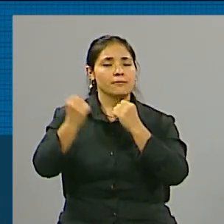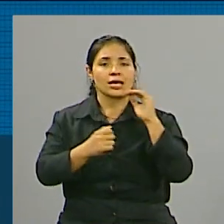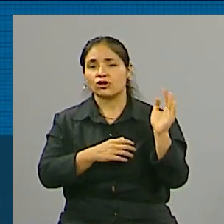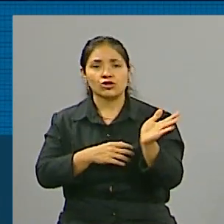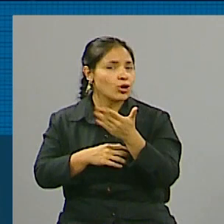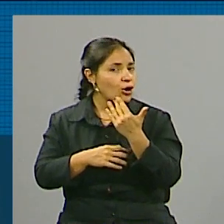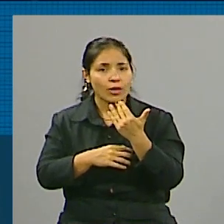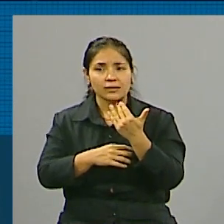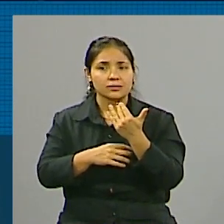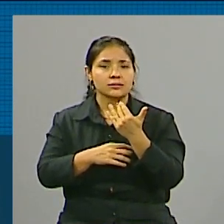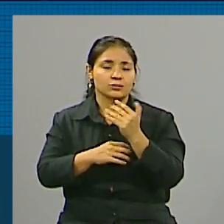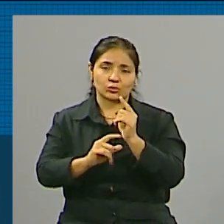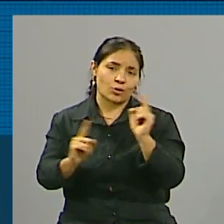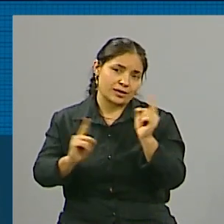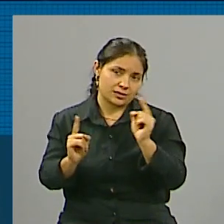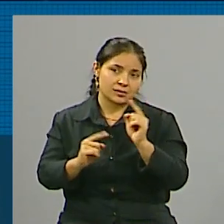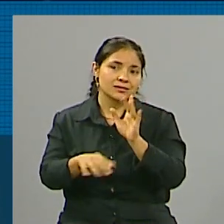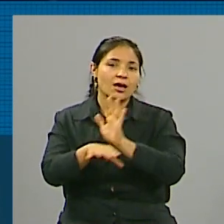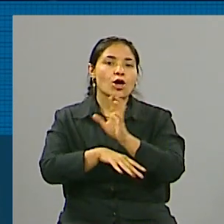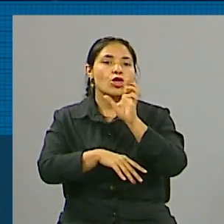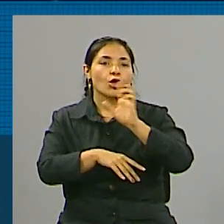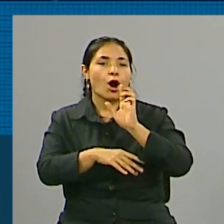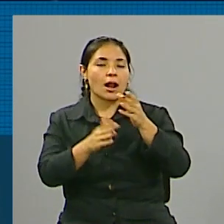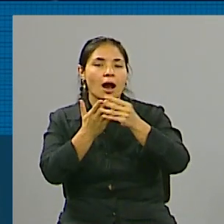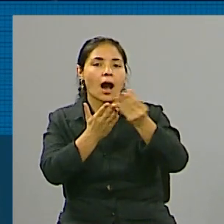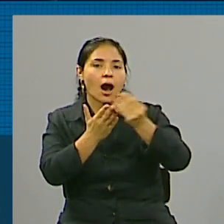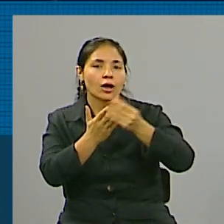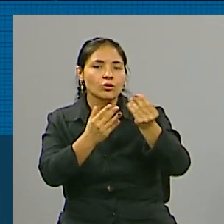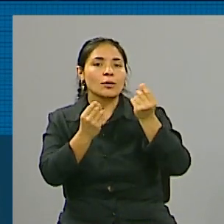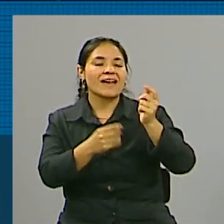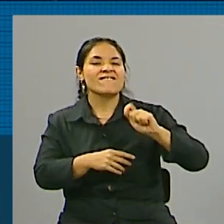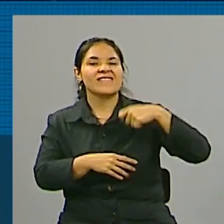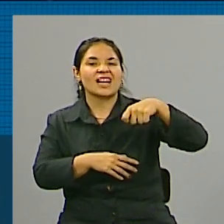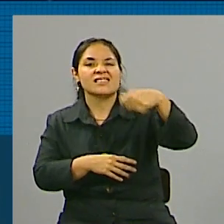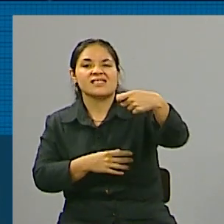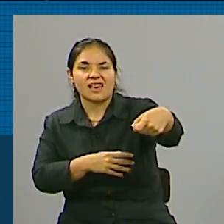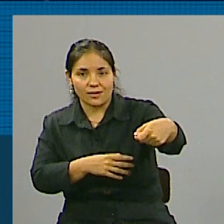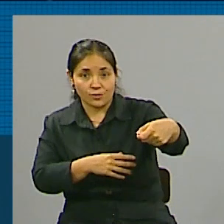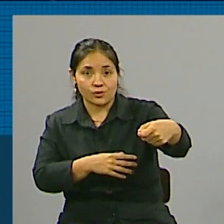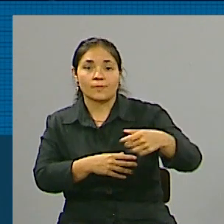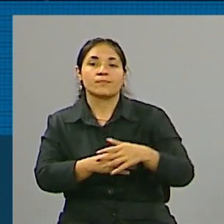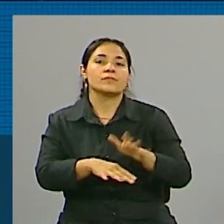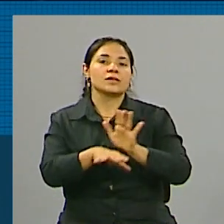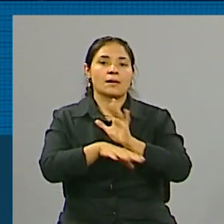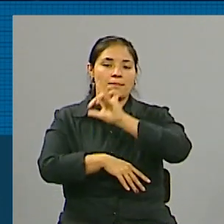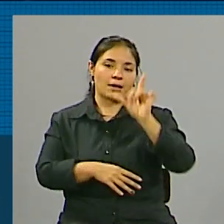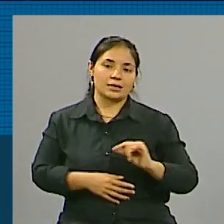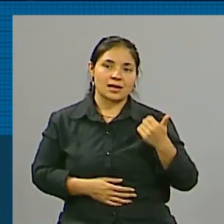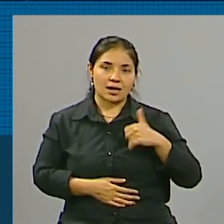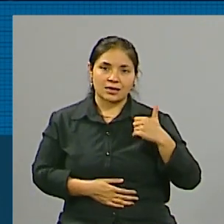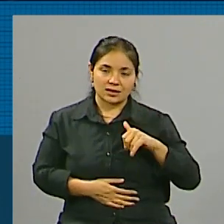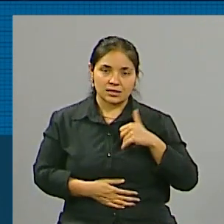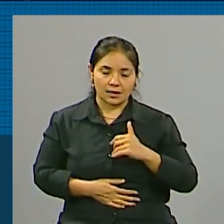es un drenaje de dólares por el canal financiero, ¿no? Y esto obedece a que Argentina está